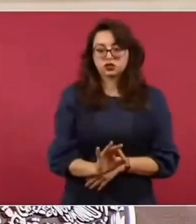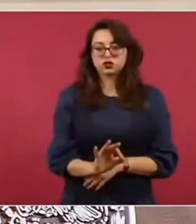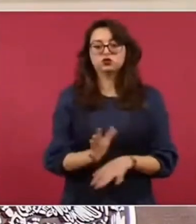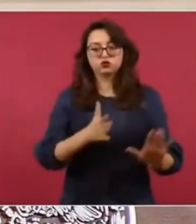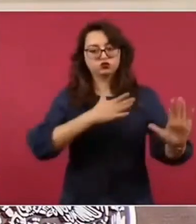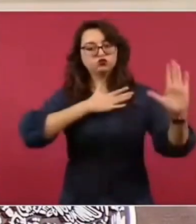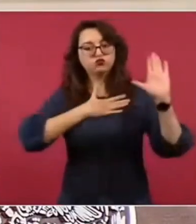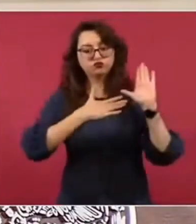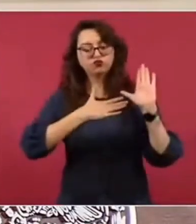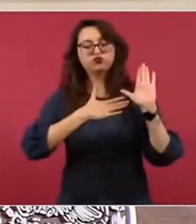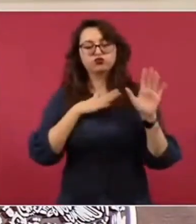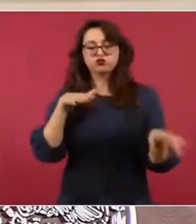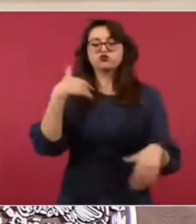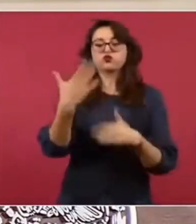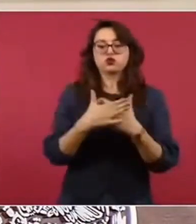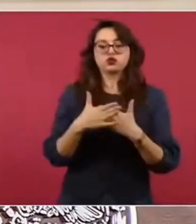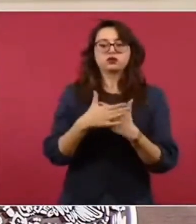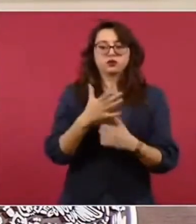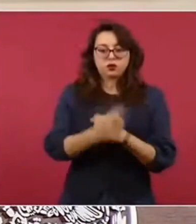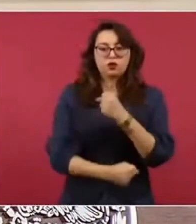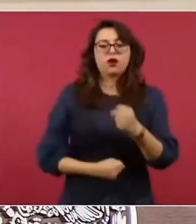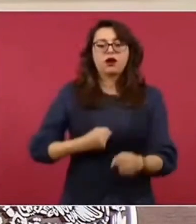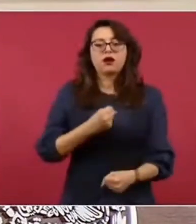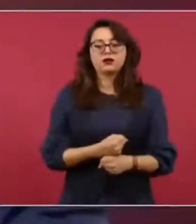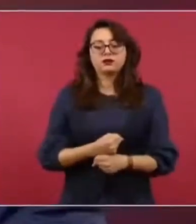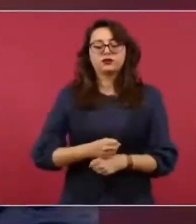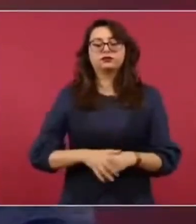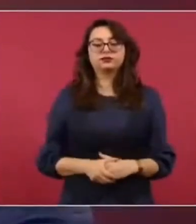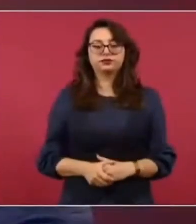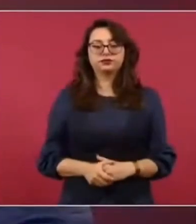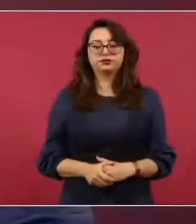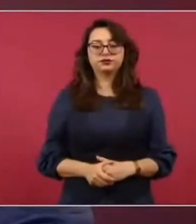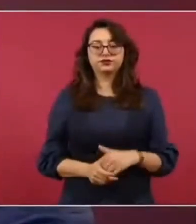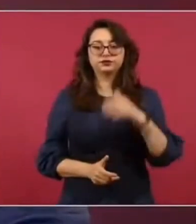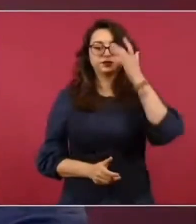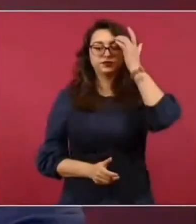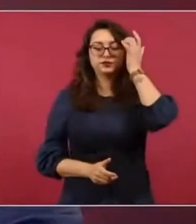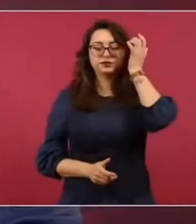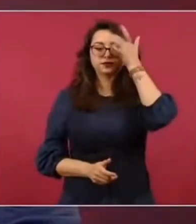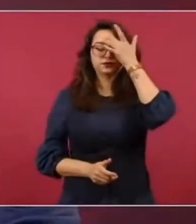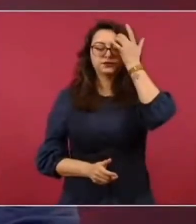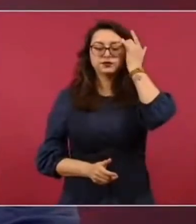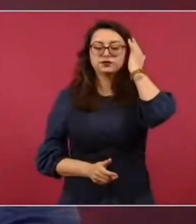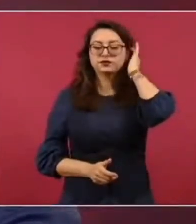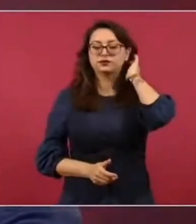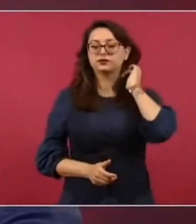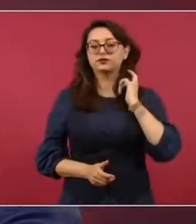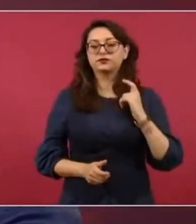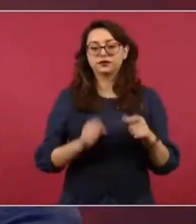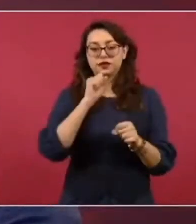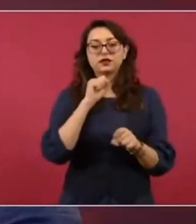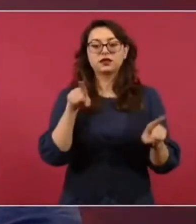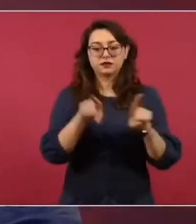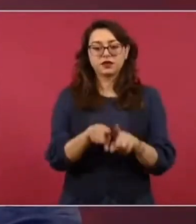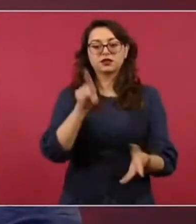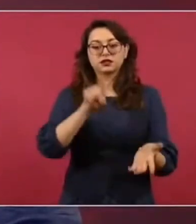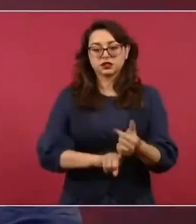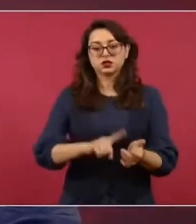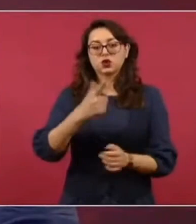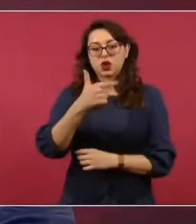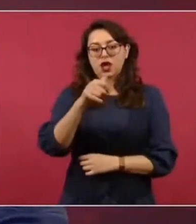35% de toda la producción. Se incluye también gas, ¿sí?